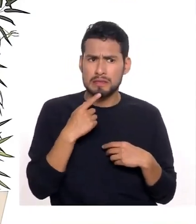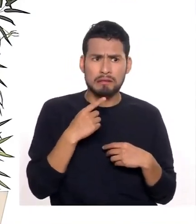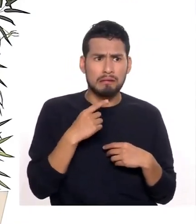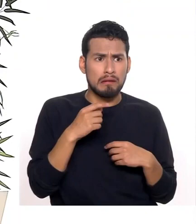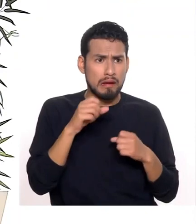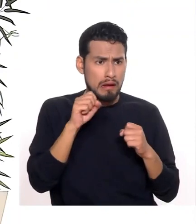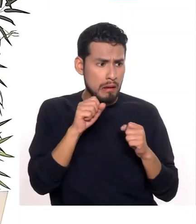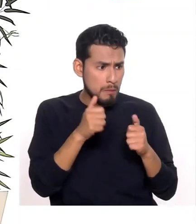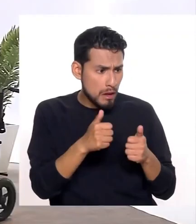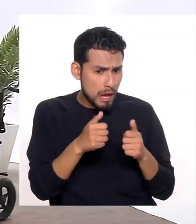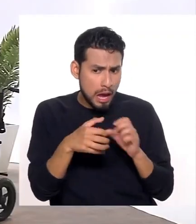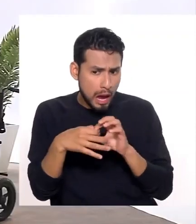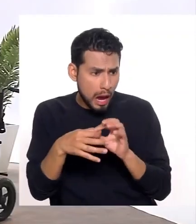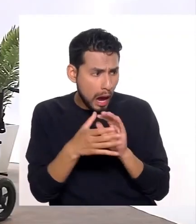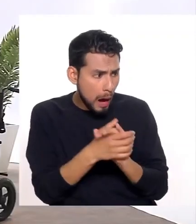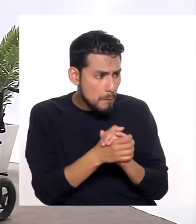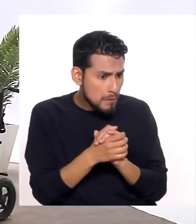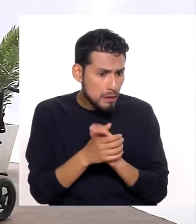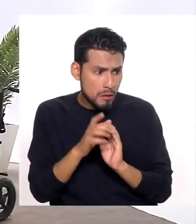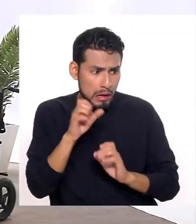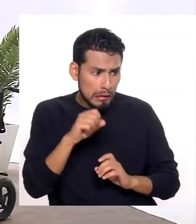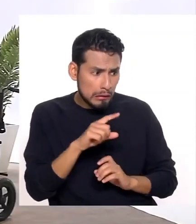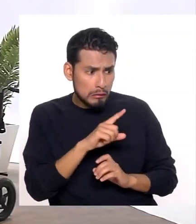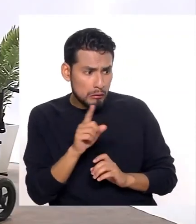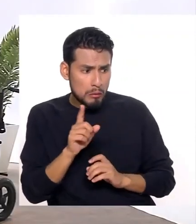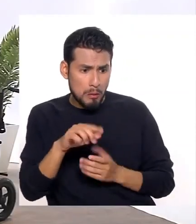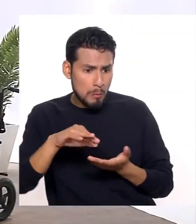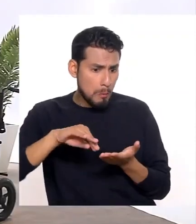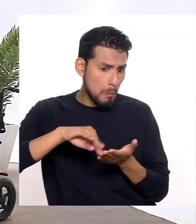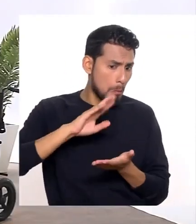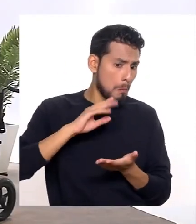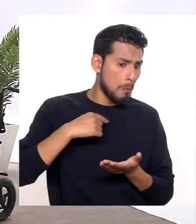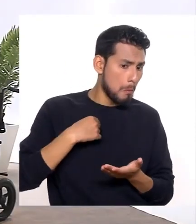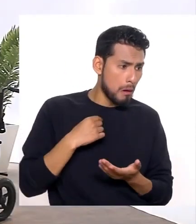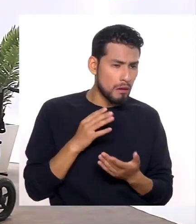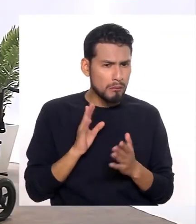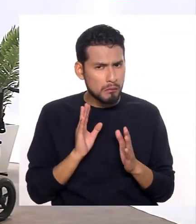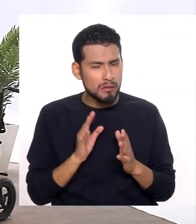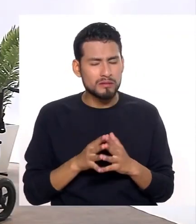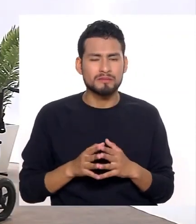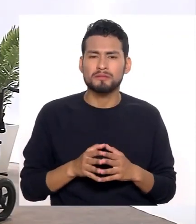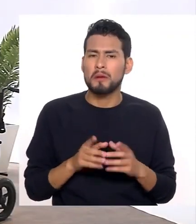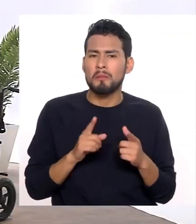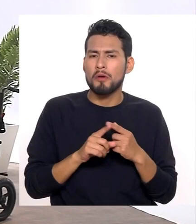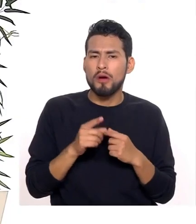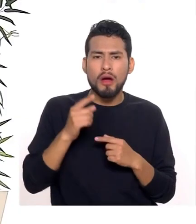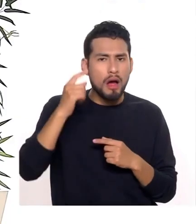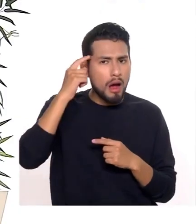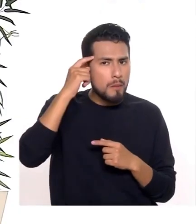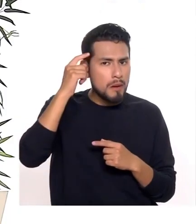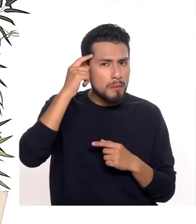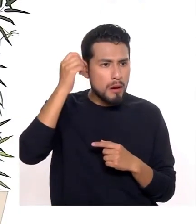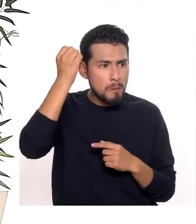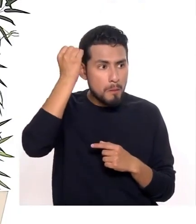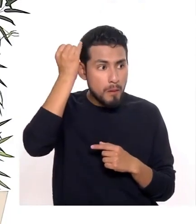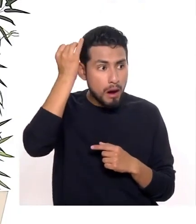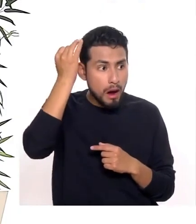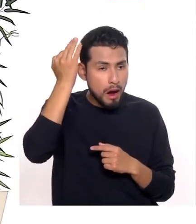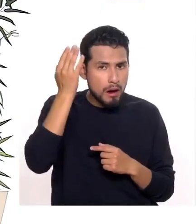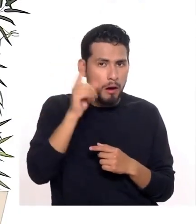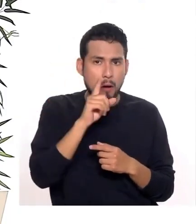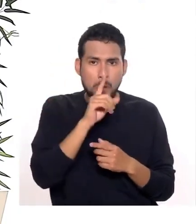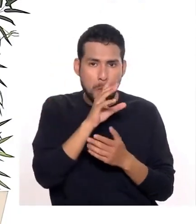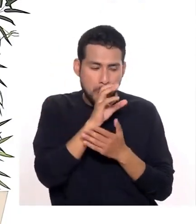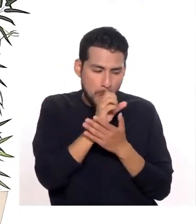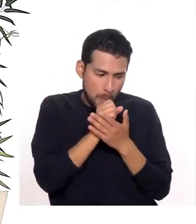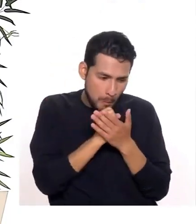¿Les caeré bien? ¿Formaré parte del grupo? ¿No? Pero no lo dicen. Calladitos ellos van